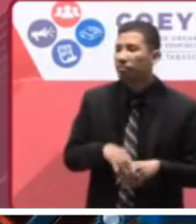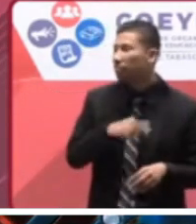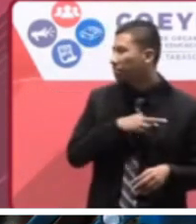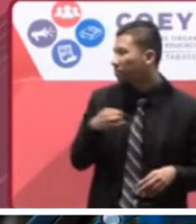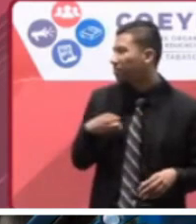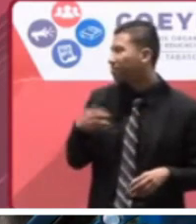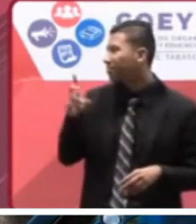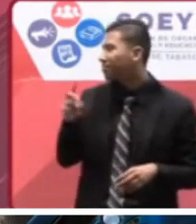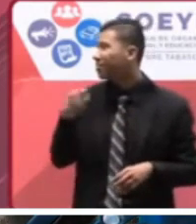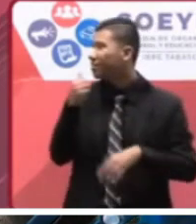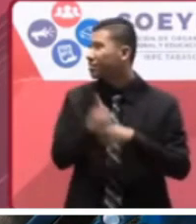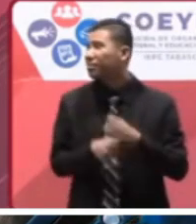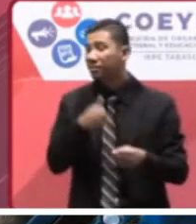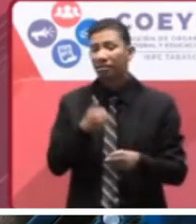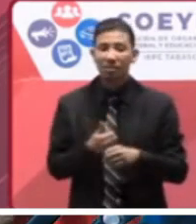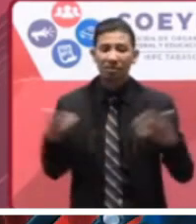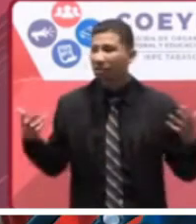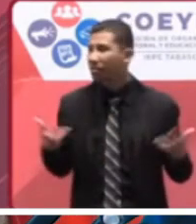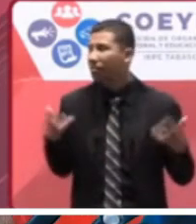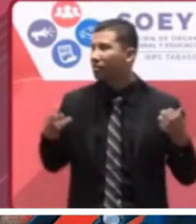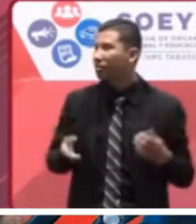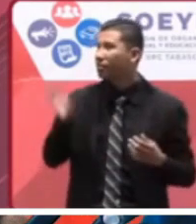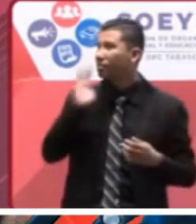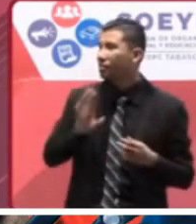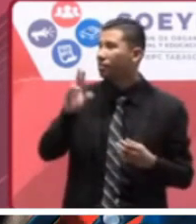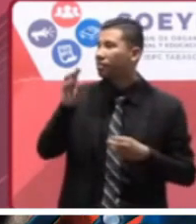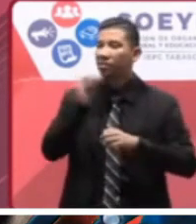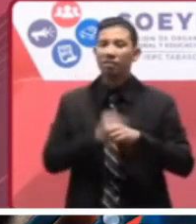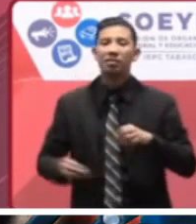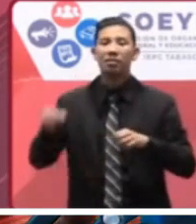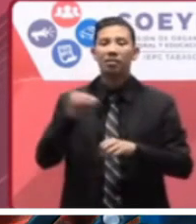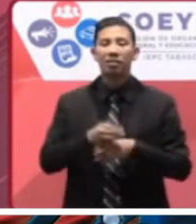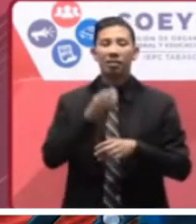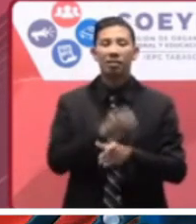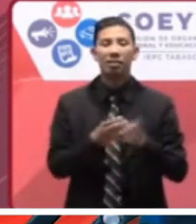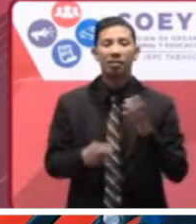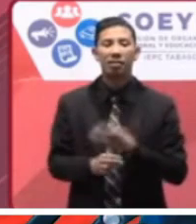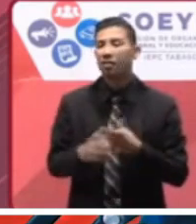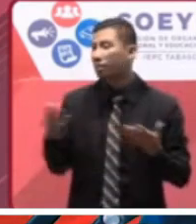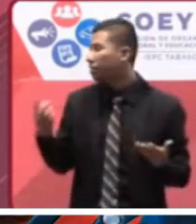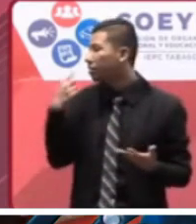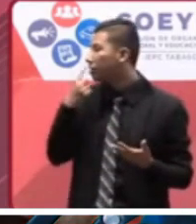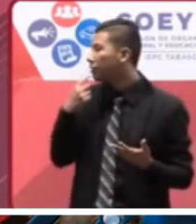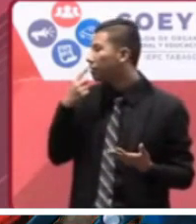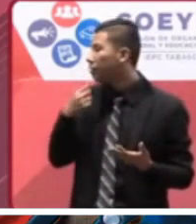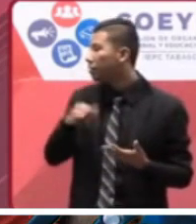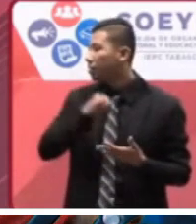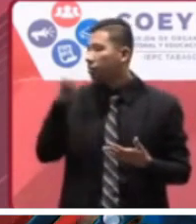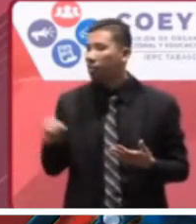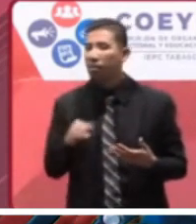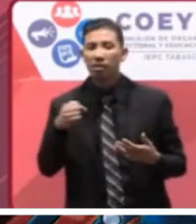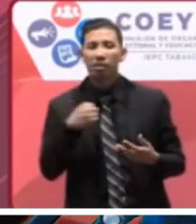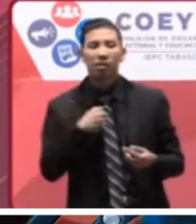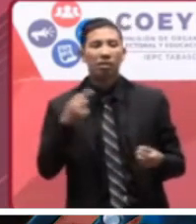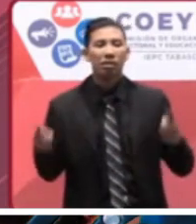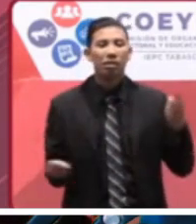la presidencia. ¿Eso la vuelve mala? No nos pongamos cosas en la boca de los otros que no se dijeron. Pues yo jamás he cuestionado